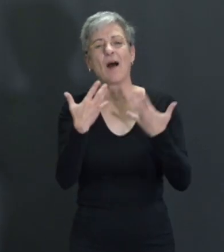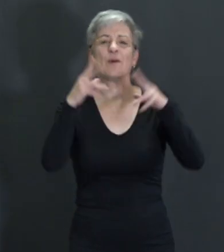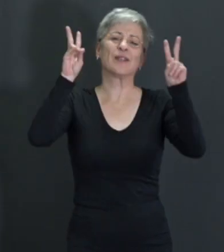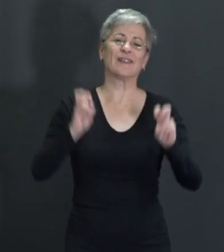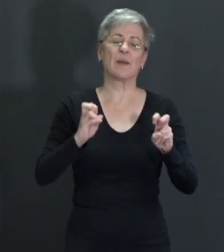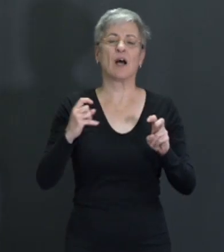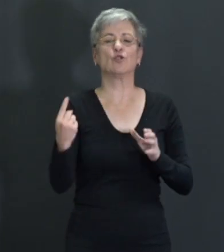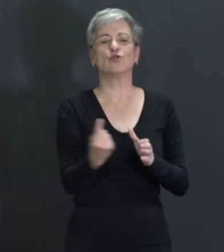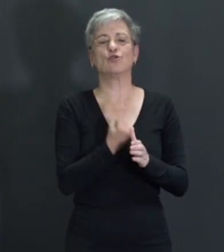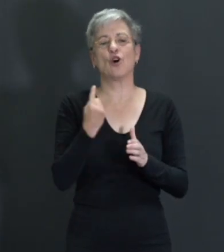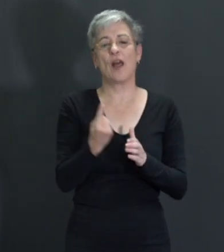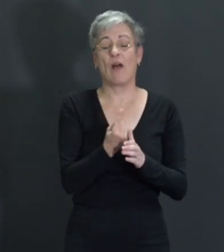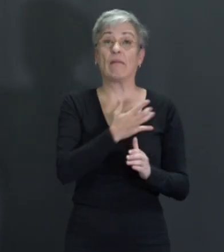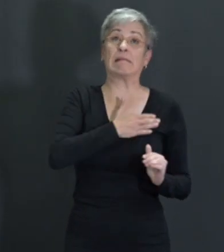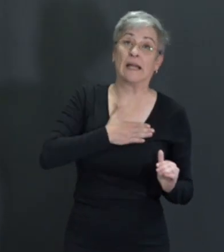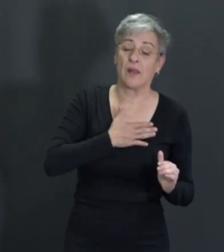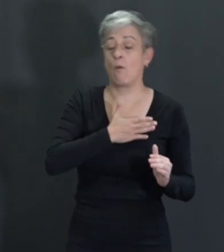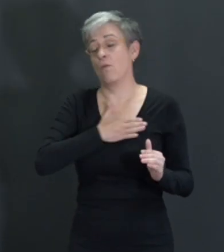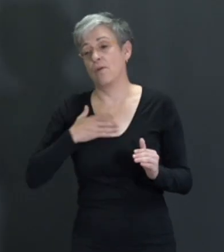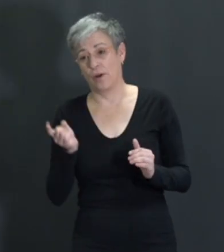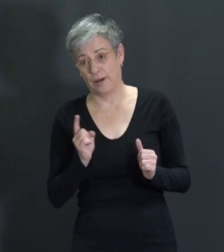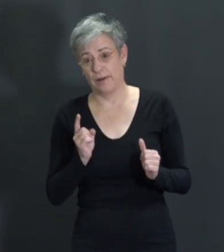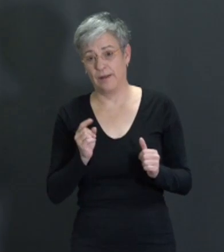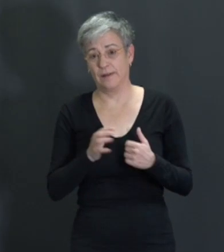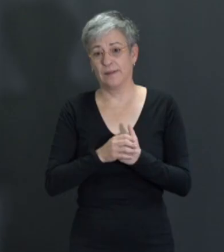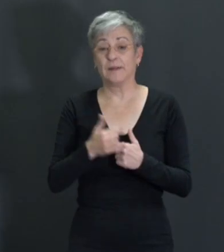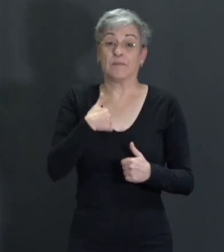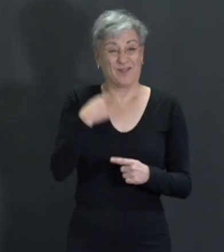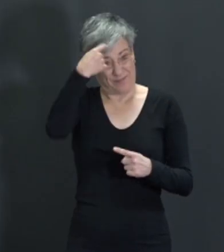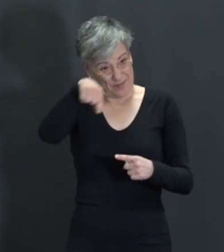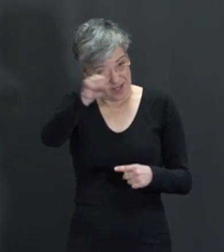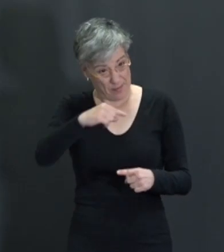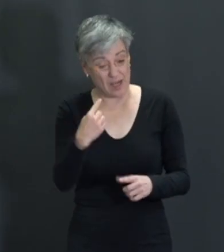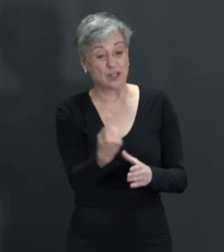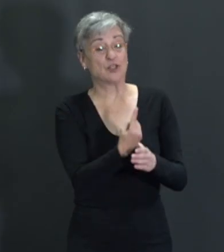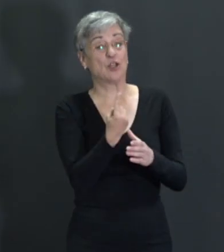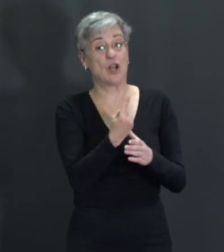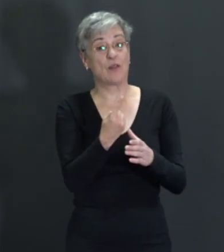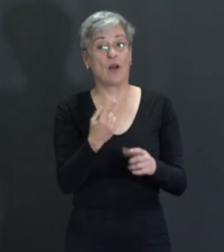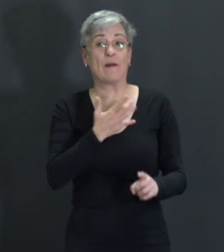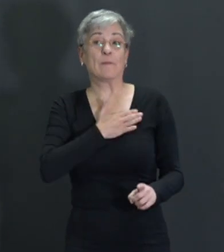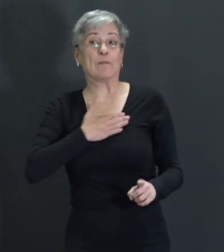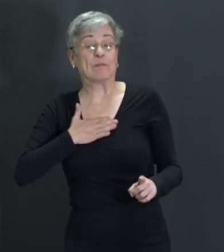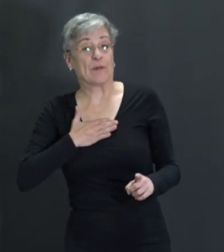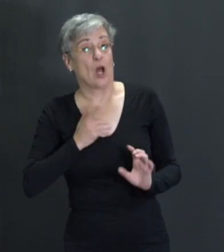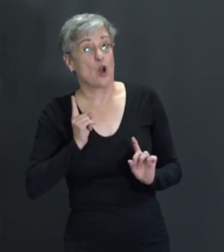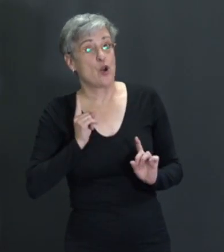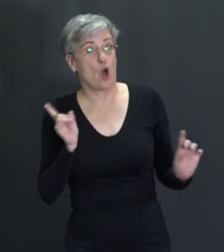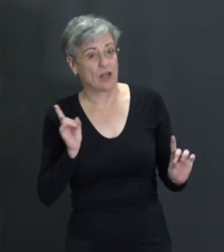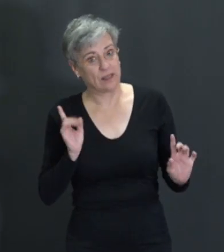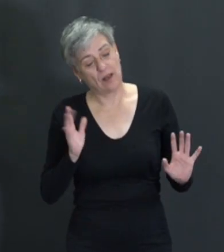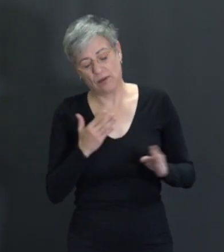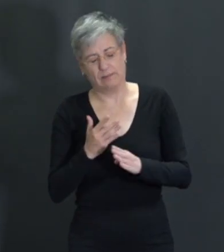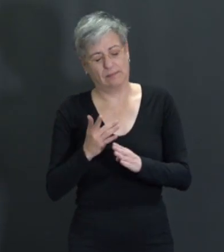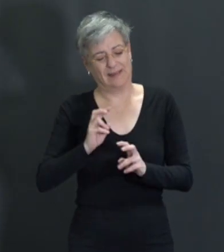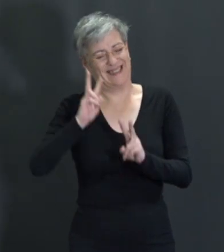deseada, que yo ya sabéis que me ubico en la soledad y lo del no deseado lo dejo para otro momento porque creo